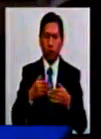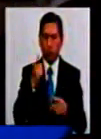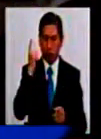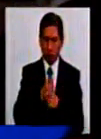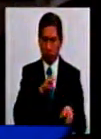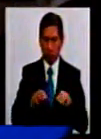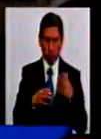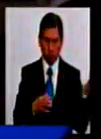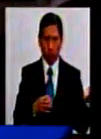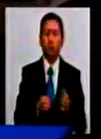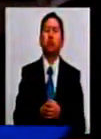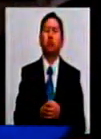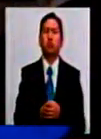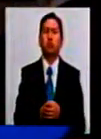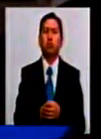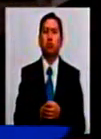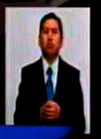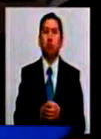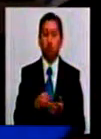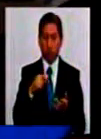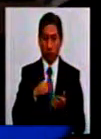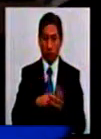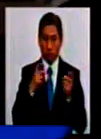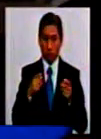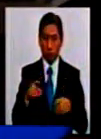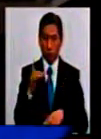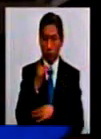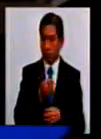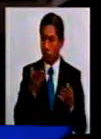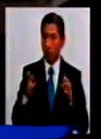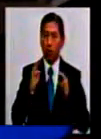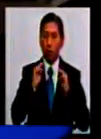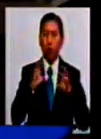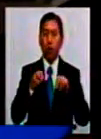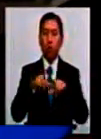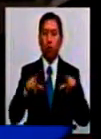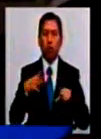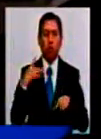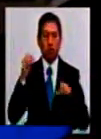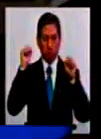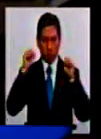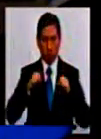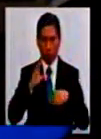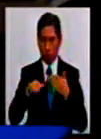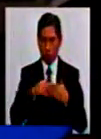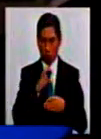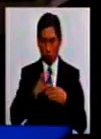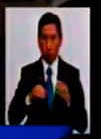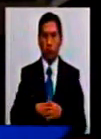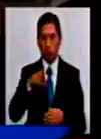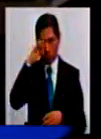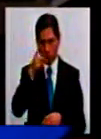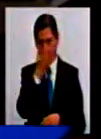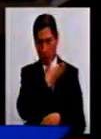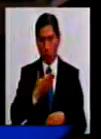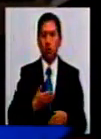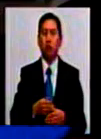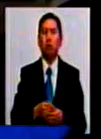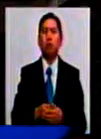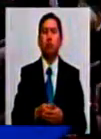eficacia, a dicha obligación de acceder a Bolivia pleno acceso soberano al Océano Pacífico. Señor